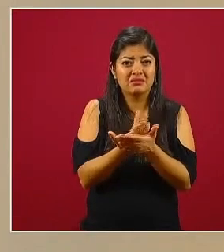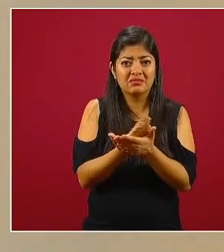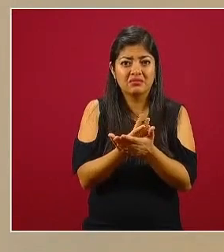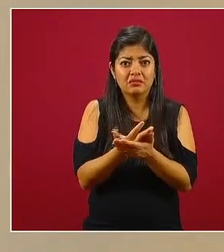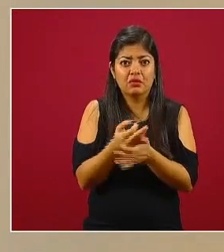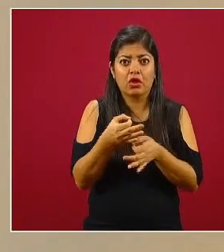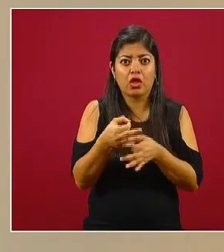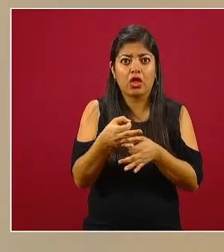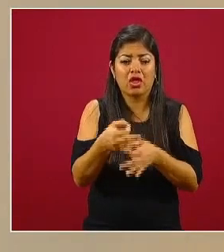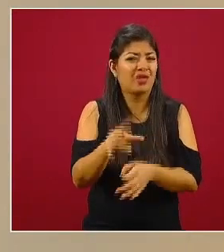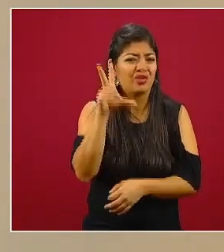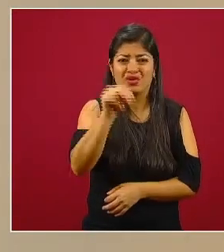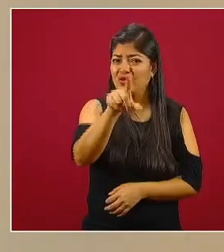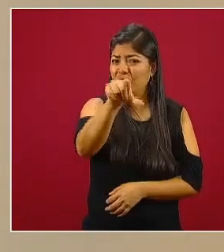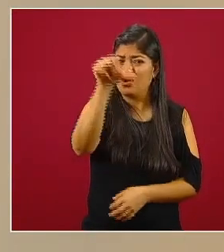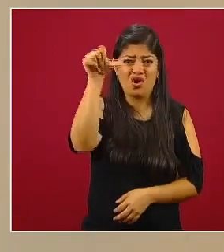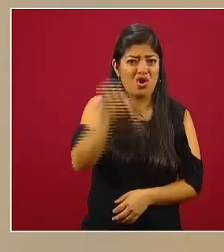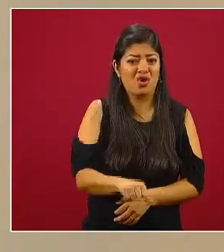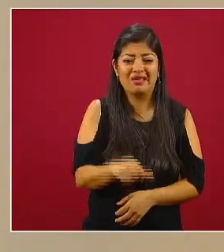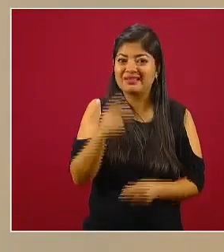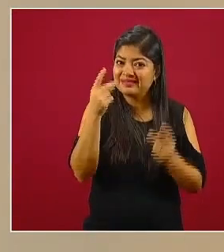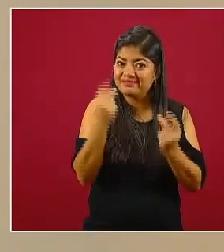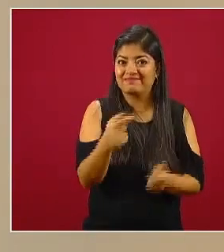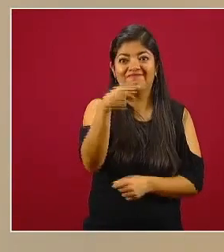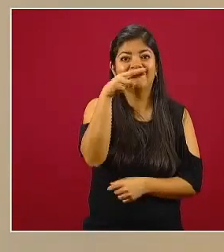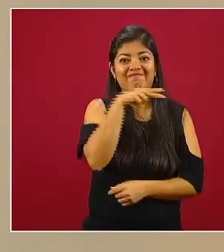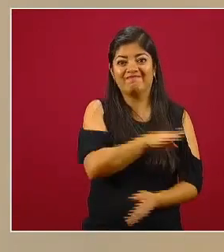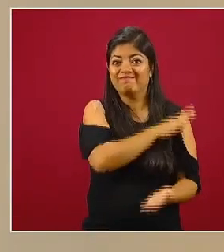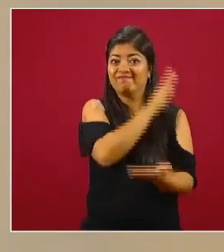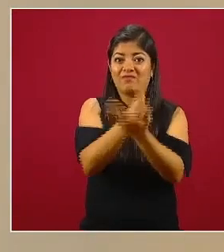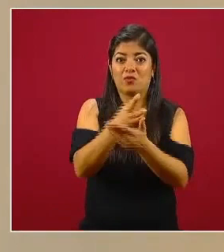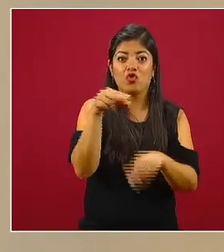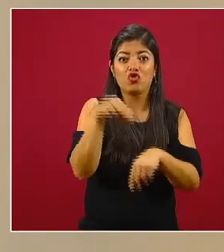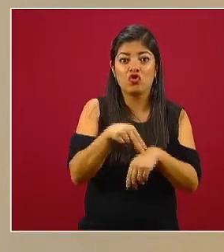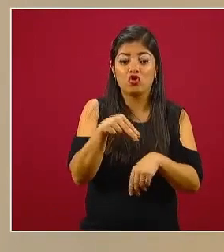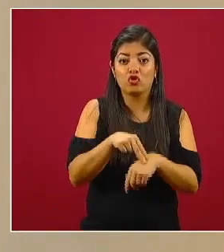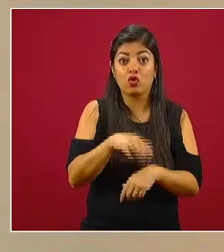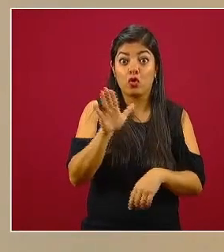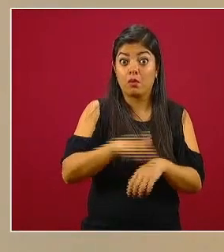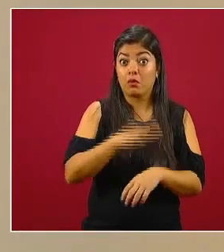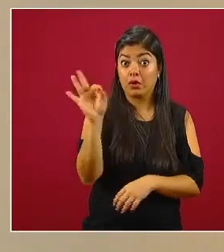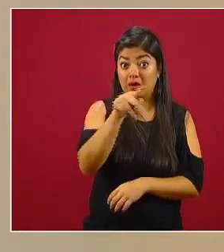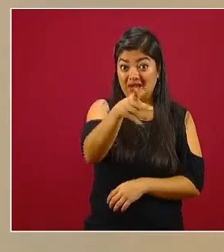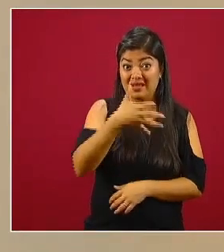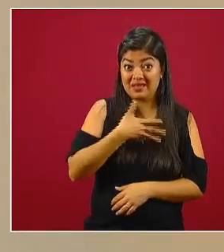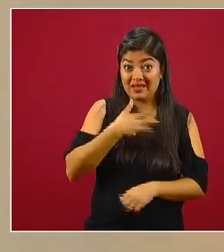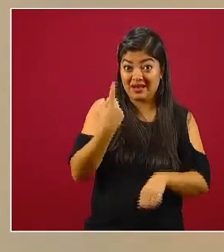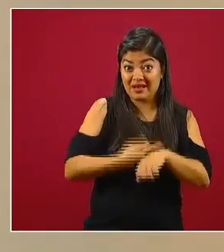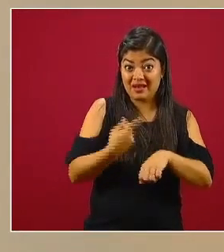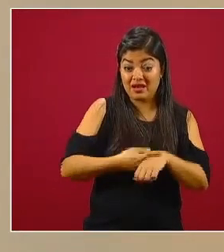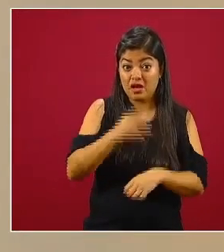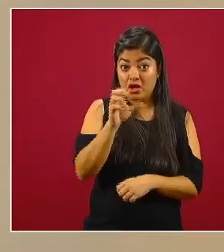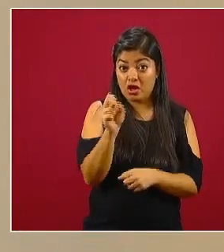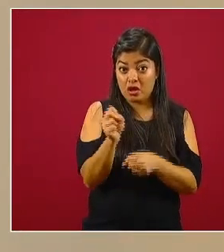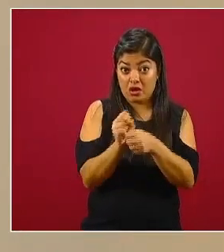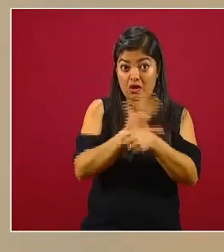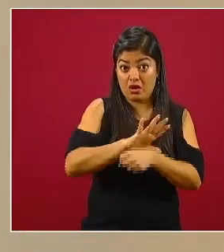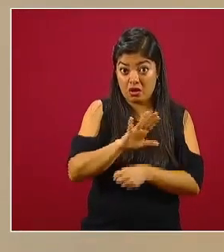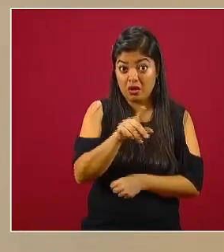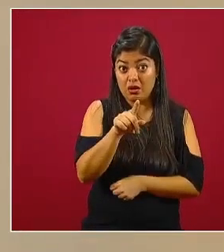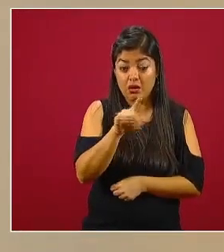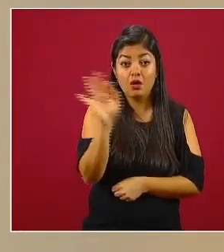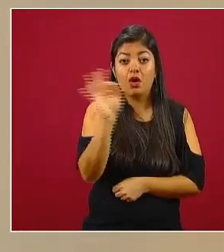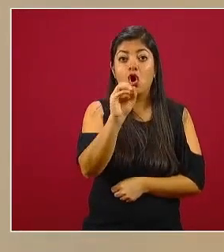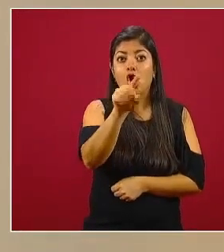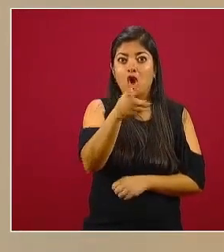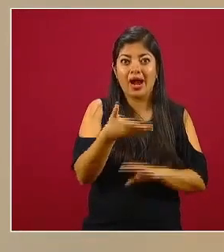se espere, acuda a atención médica, porque si se identifica que tiene COVID y que tiene algunas